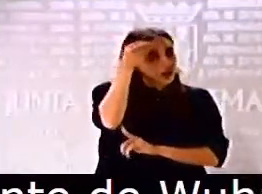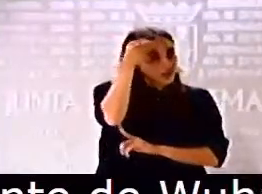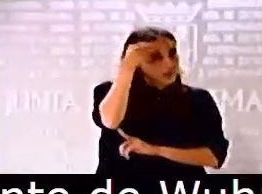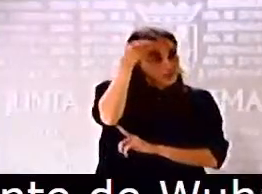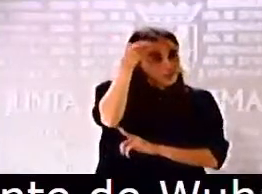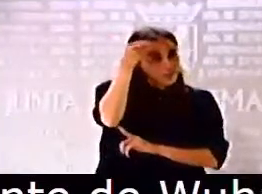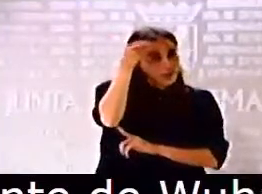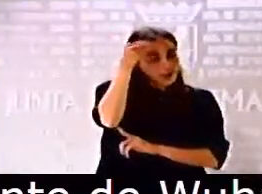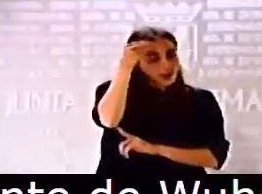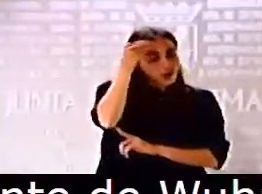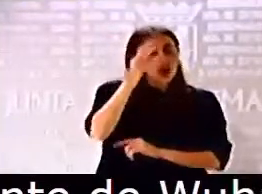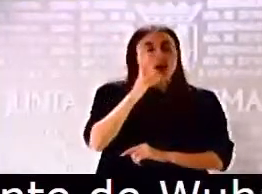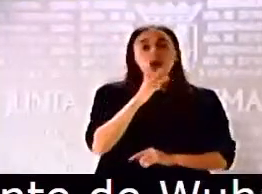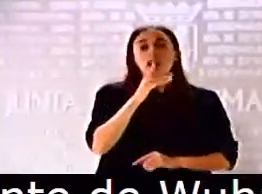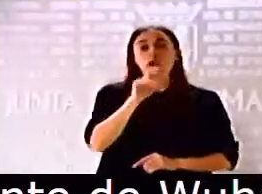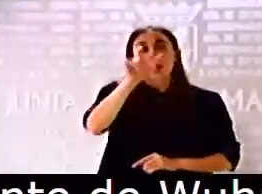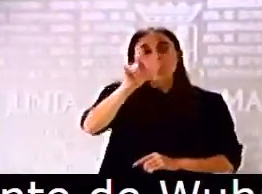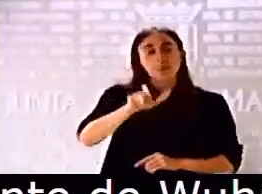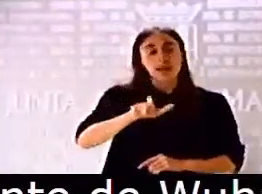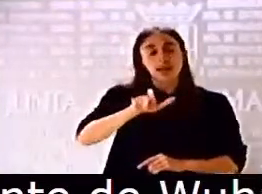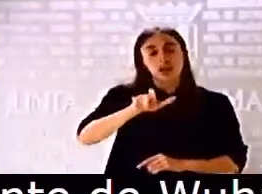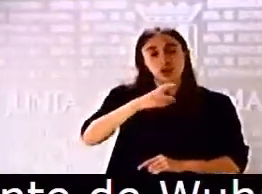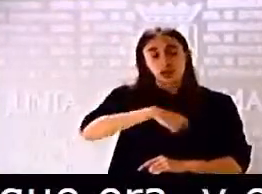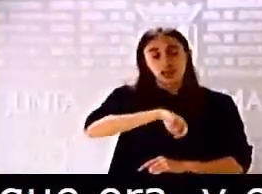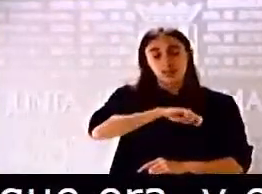pensando en que ahora quien se contagia en España